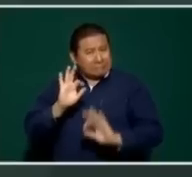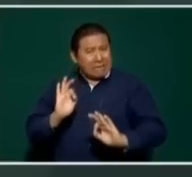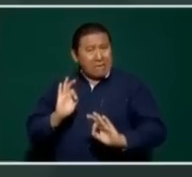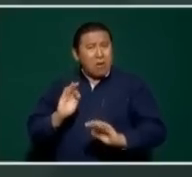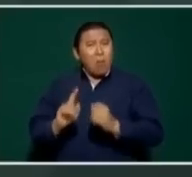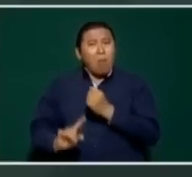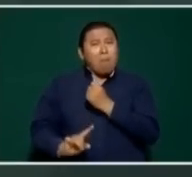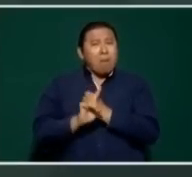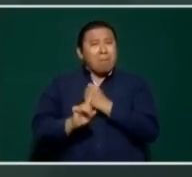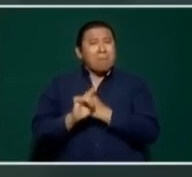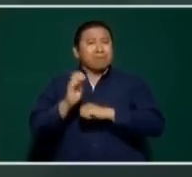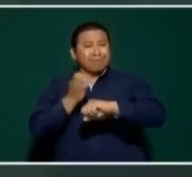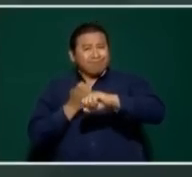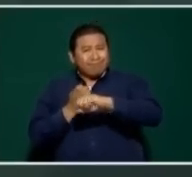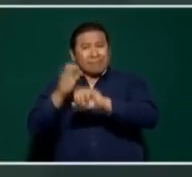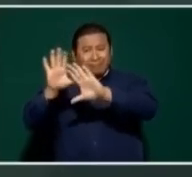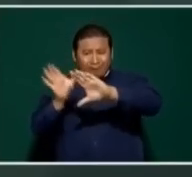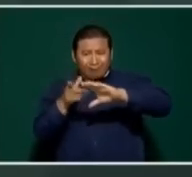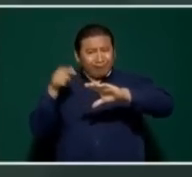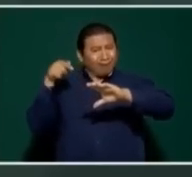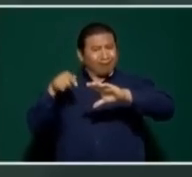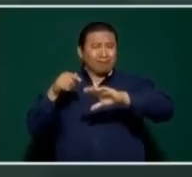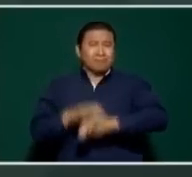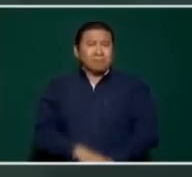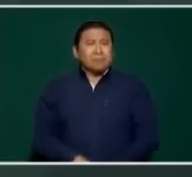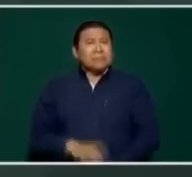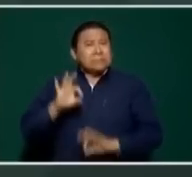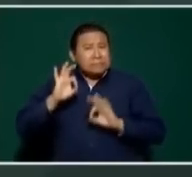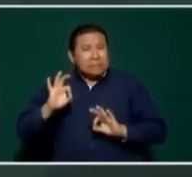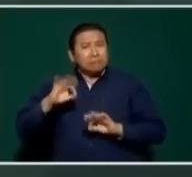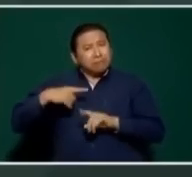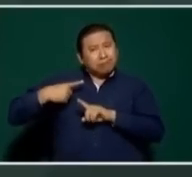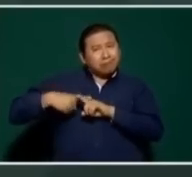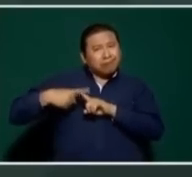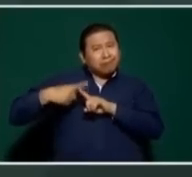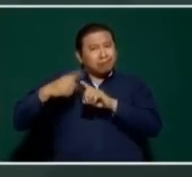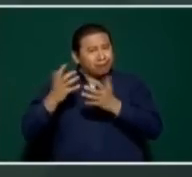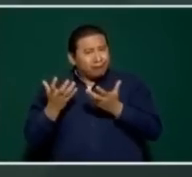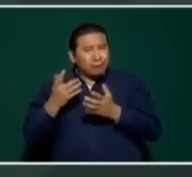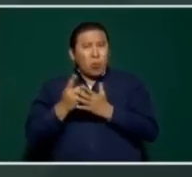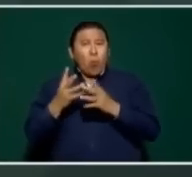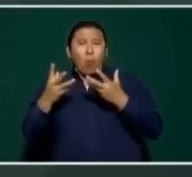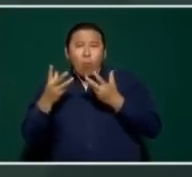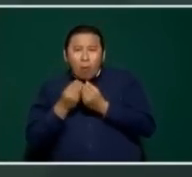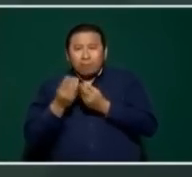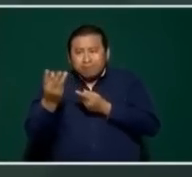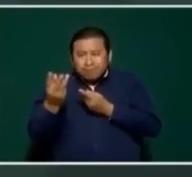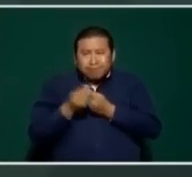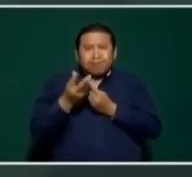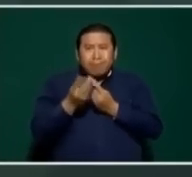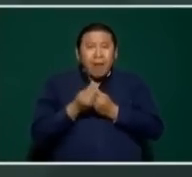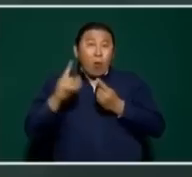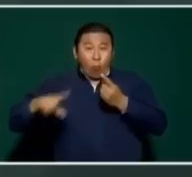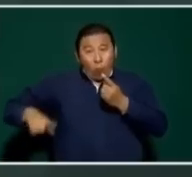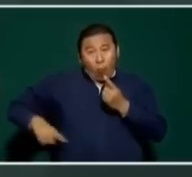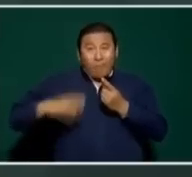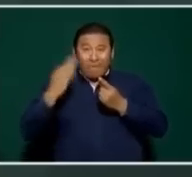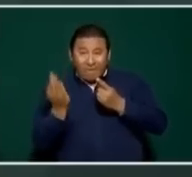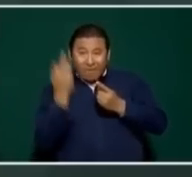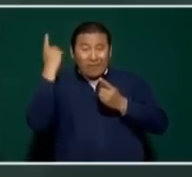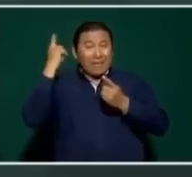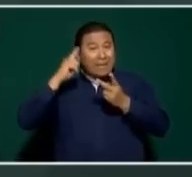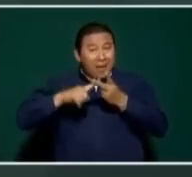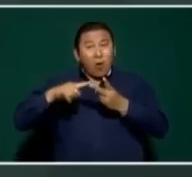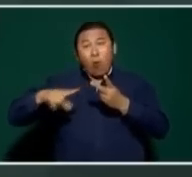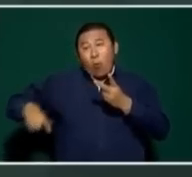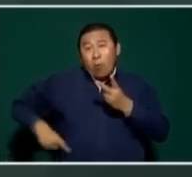un problema de Estado. Lo estamos resolviendo juntándonos con el gobierno federal,